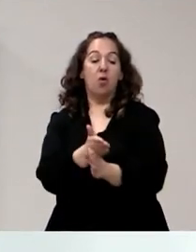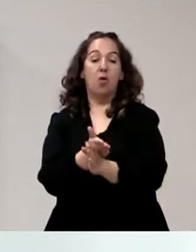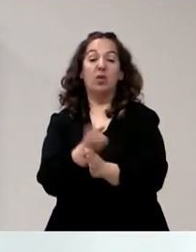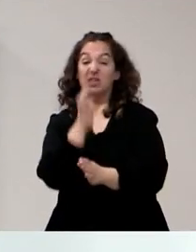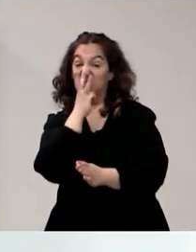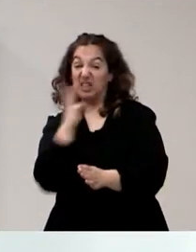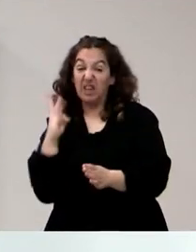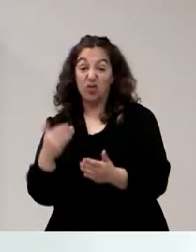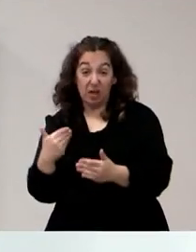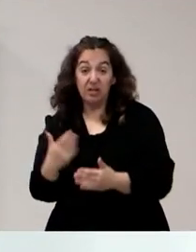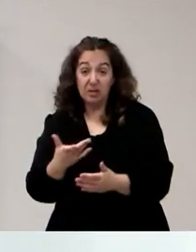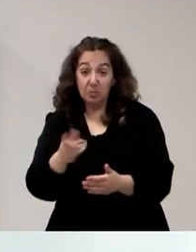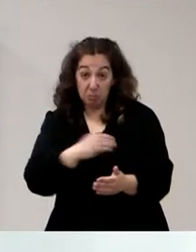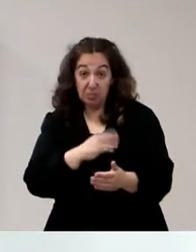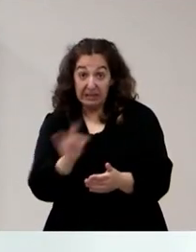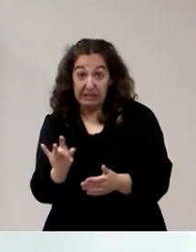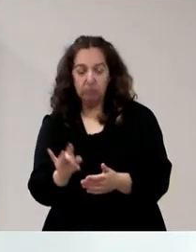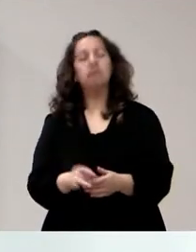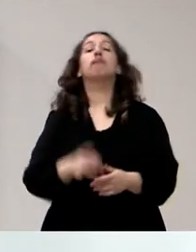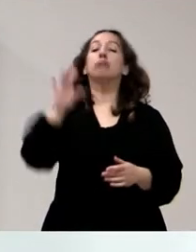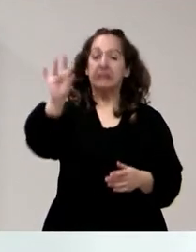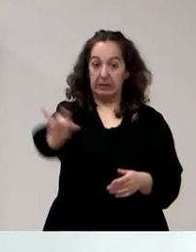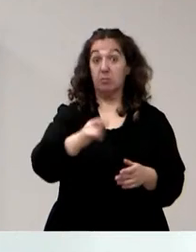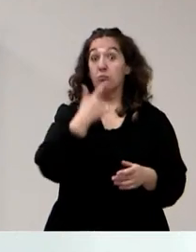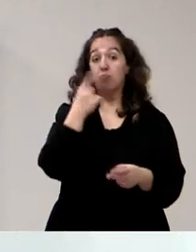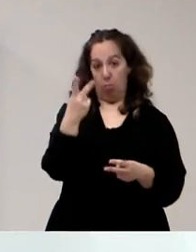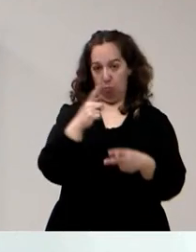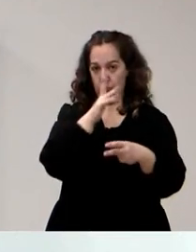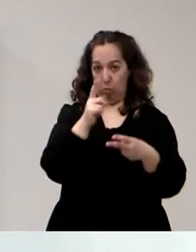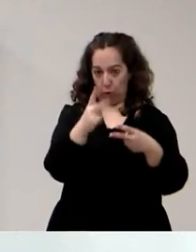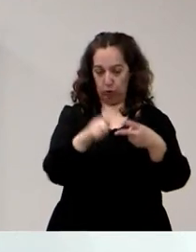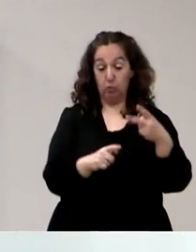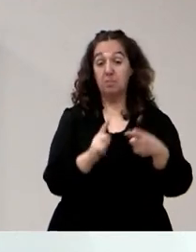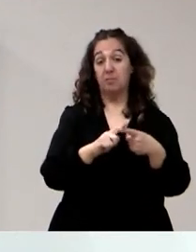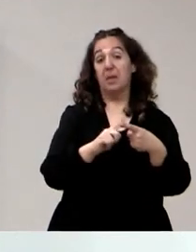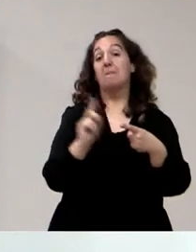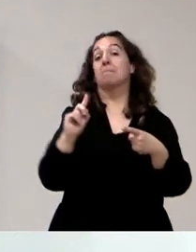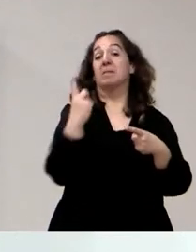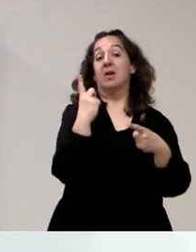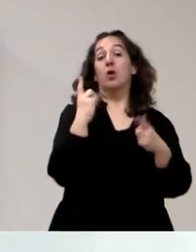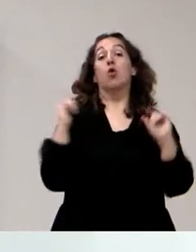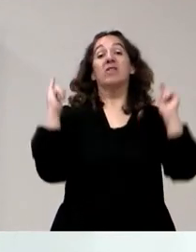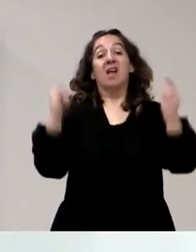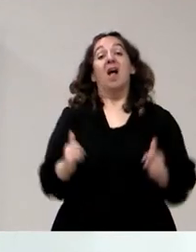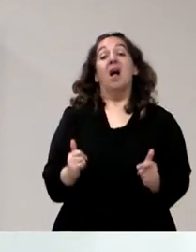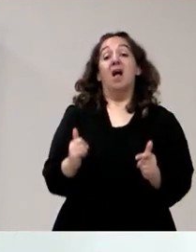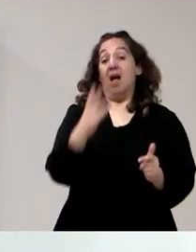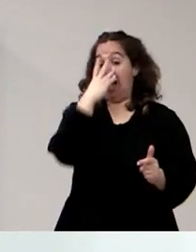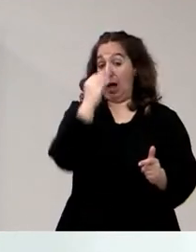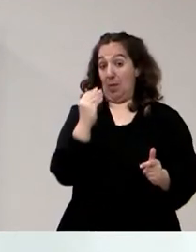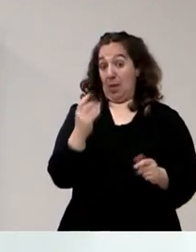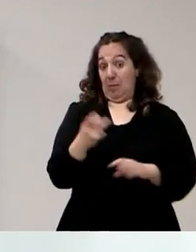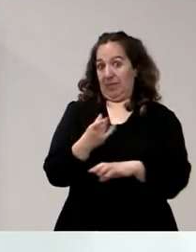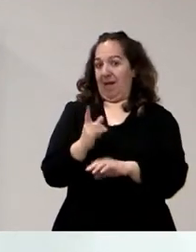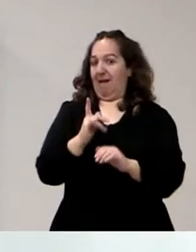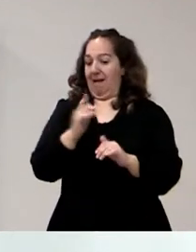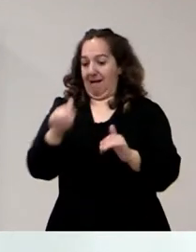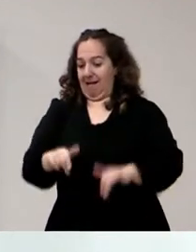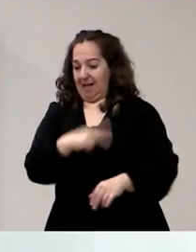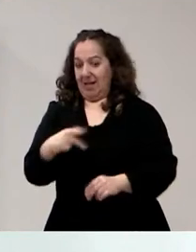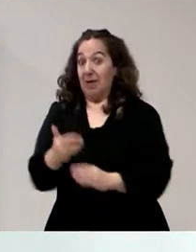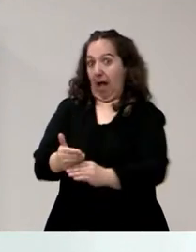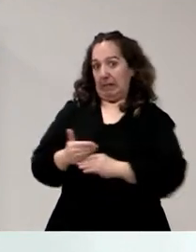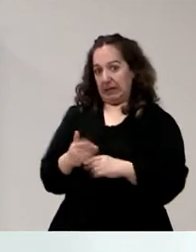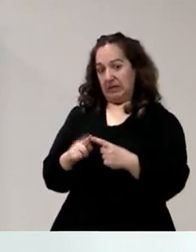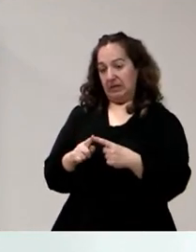años antes sí por por dos razones una porque nos va a permitir hacer llegar antes la alta velocidad a a cantabria y que los